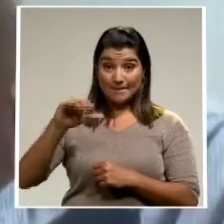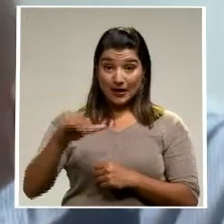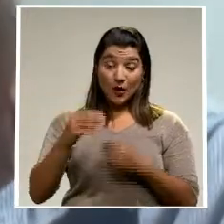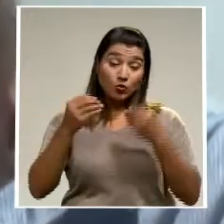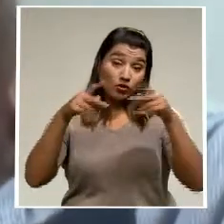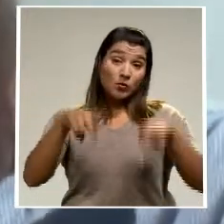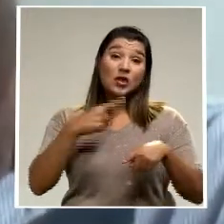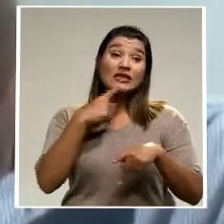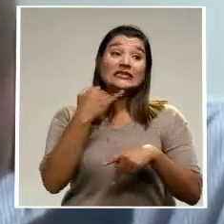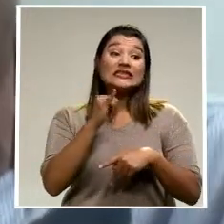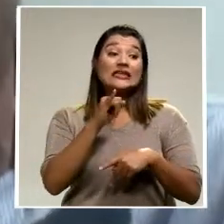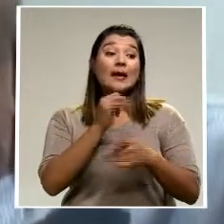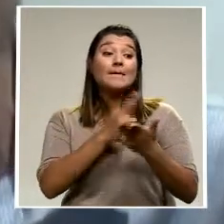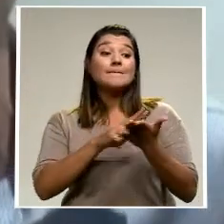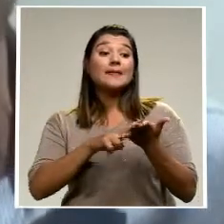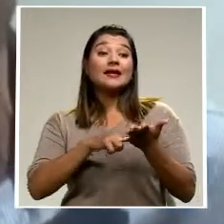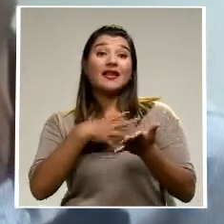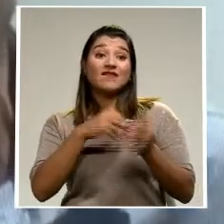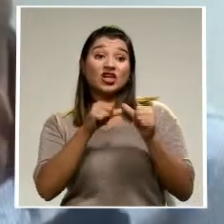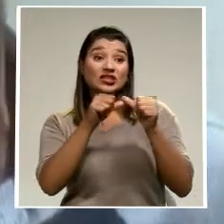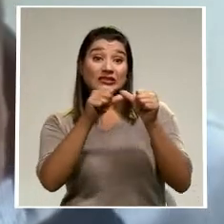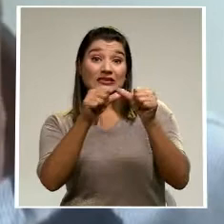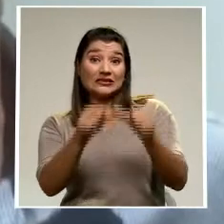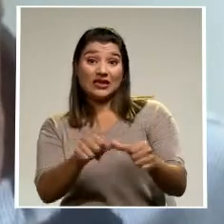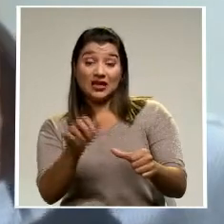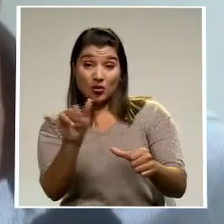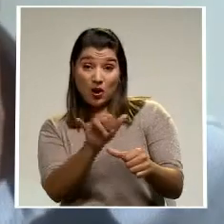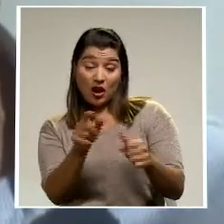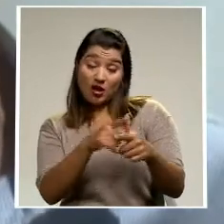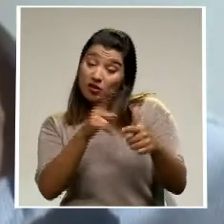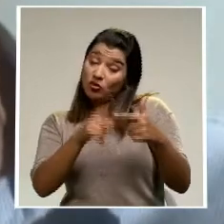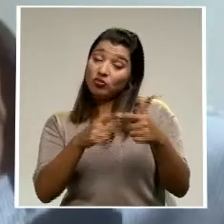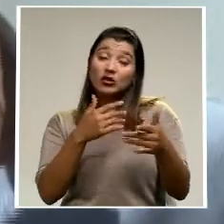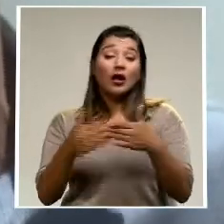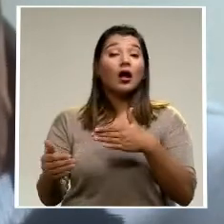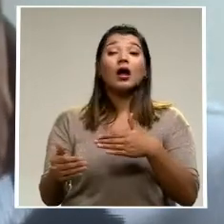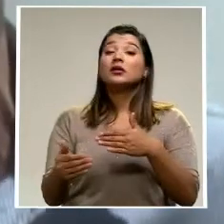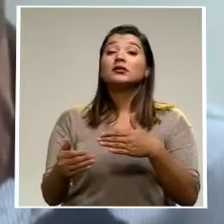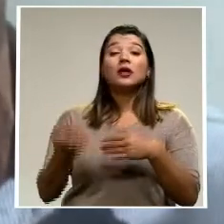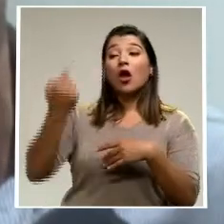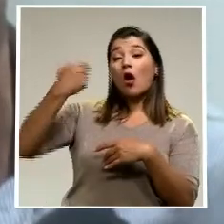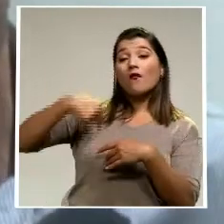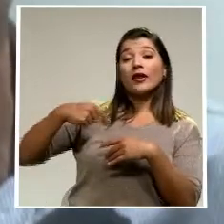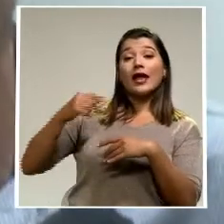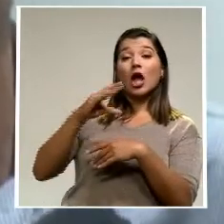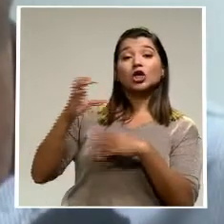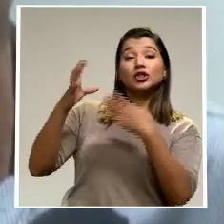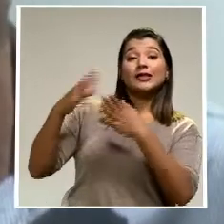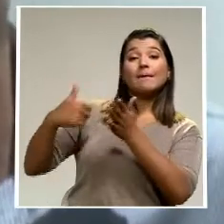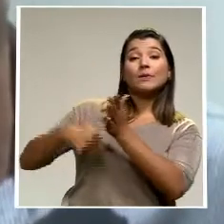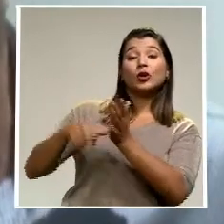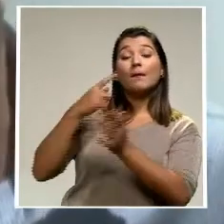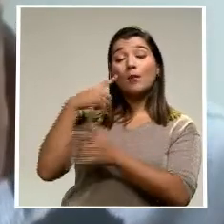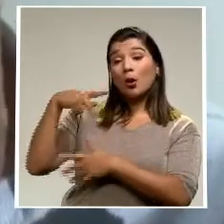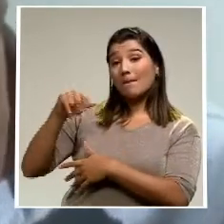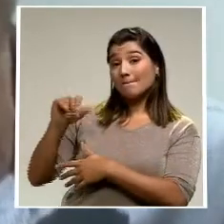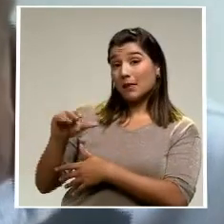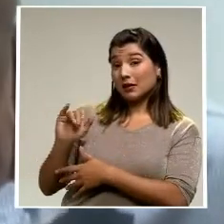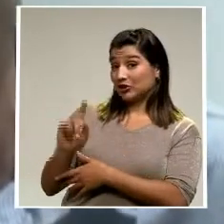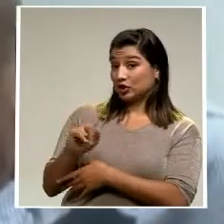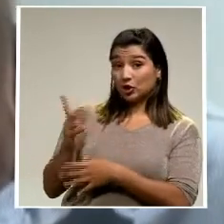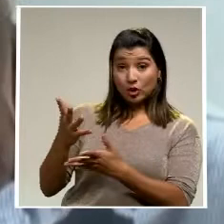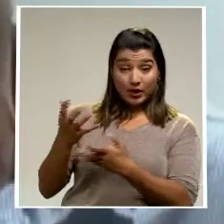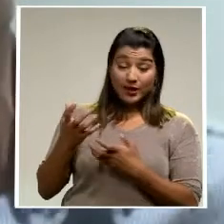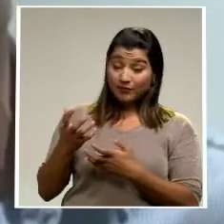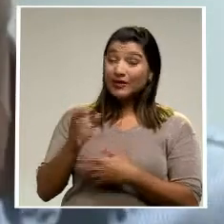mismo camino, nos está casi que obligando a una tercera vez con el PAC que no queremos. Esa es la paradoja en